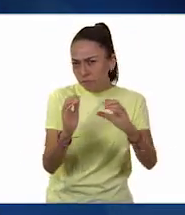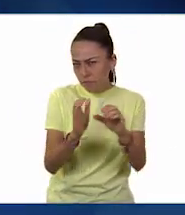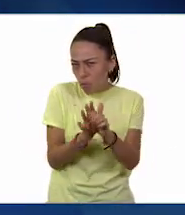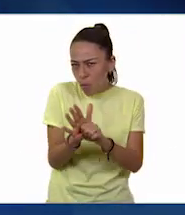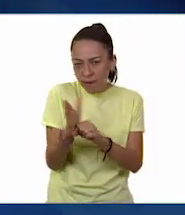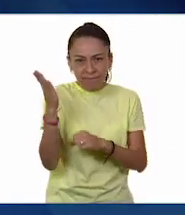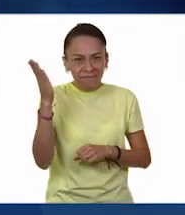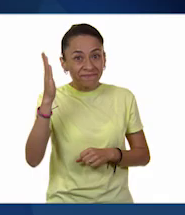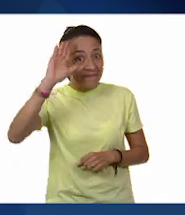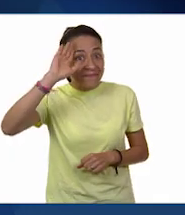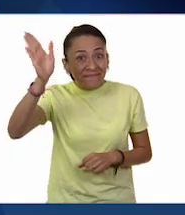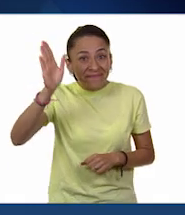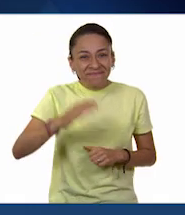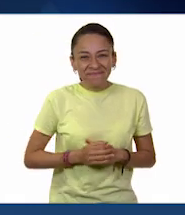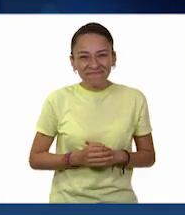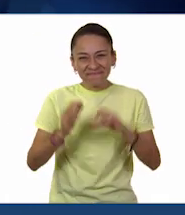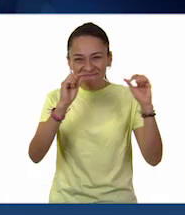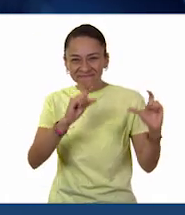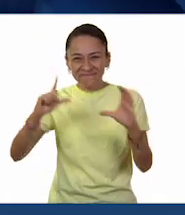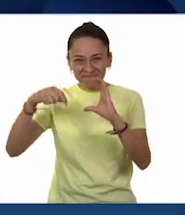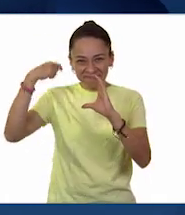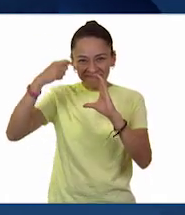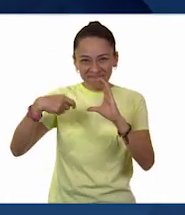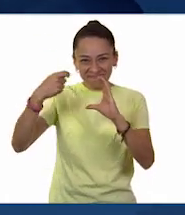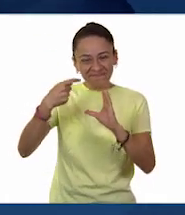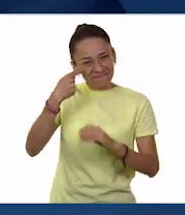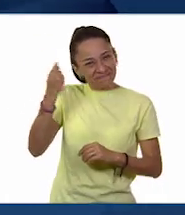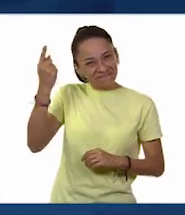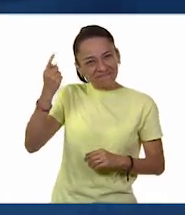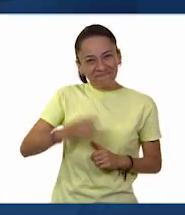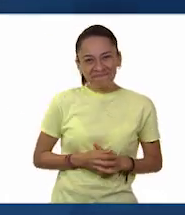¡Hola! Vamos a ver el siguiente video.